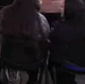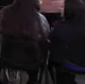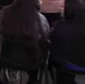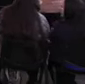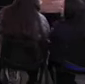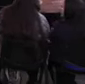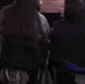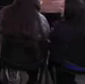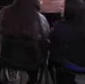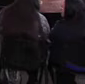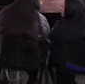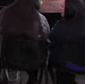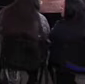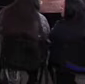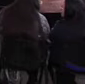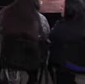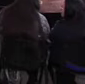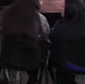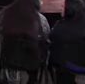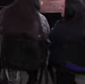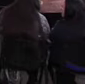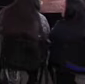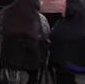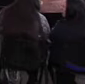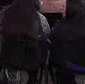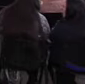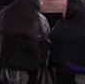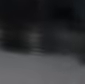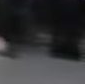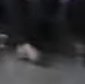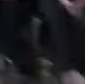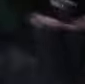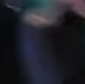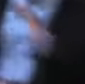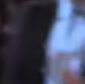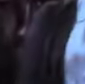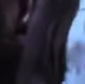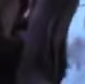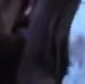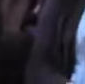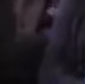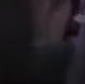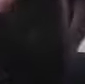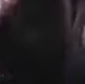Nos acompaña también la secretaria general de la Corporación Municipal, Stephanie Peñalosa.